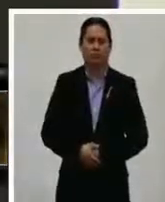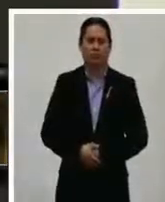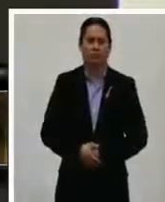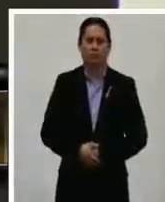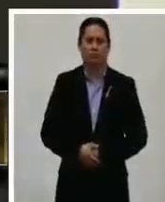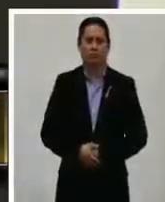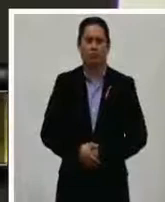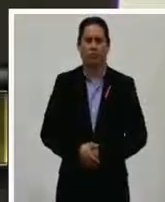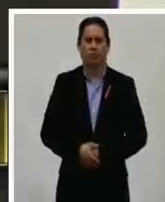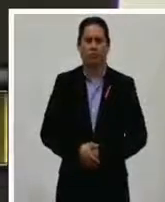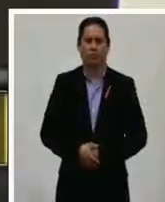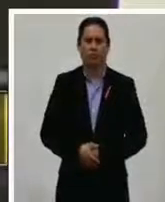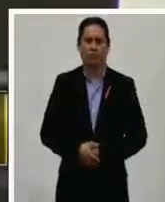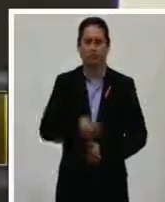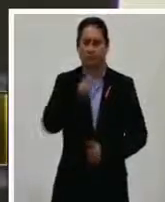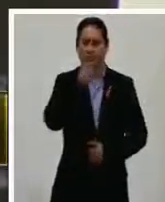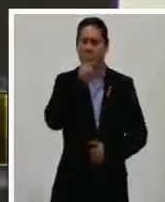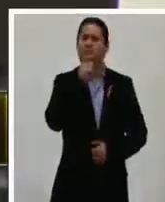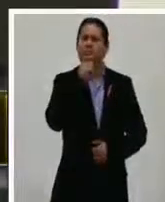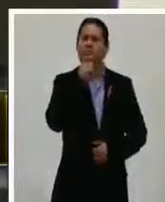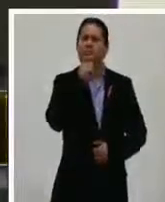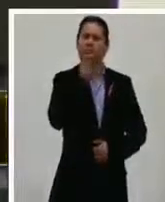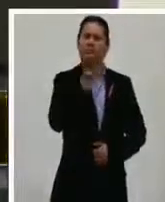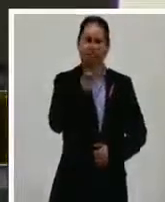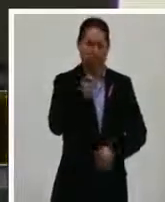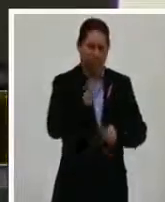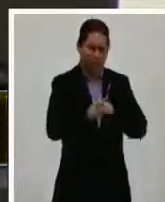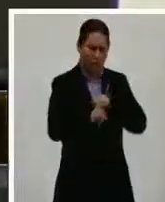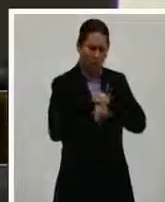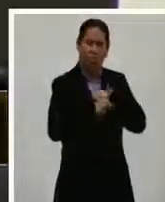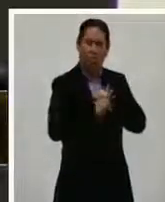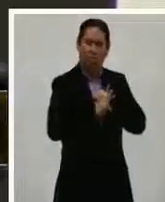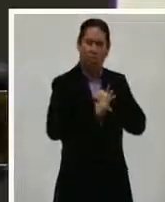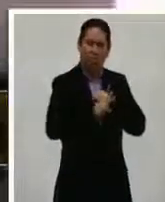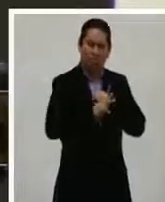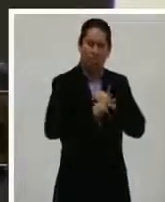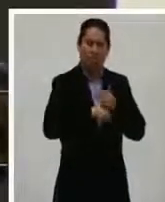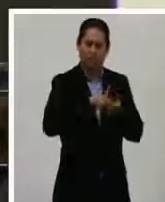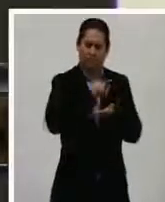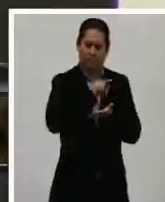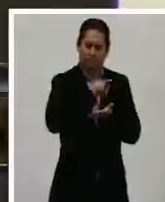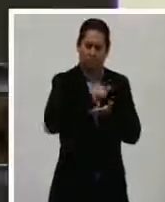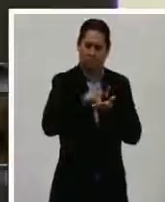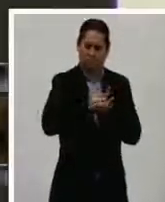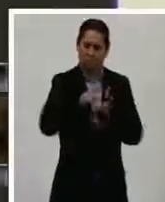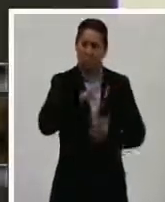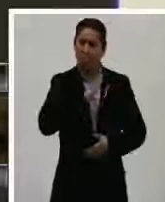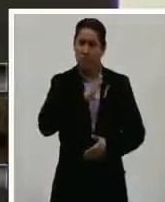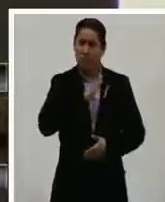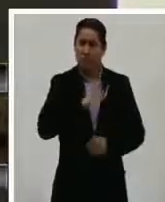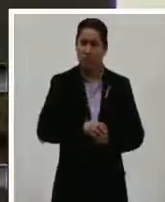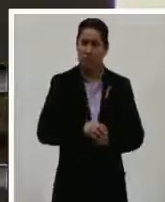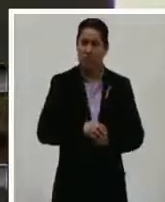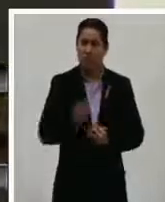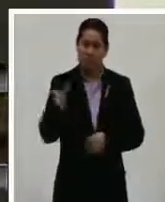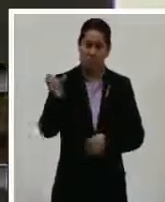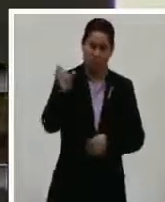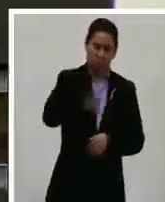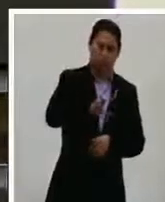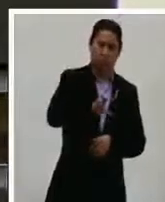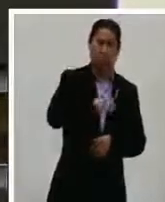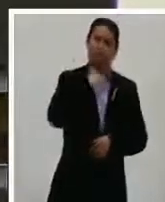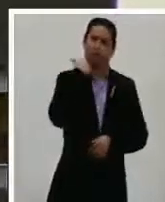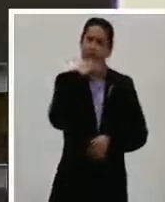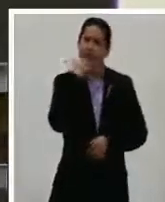si el vaso no está limpio lo que en el derrames se ensuciara oración